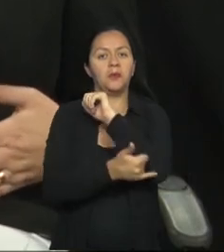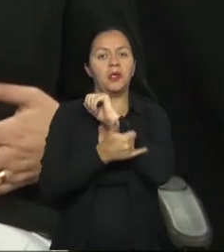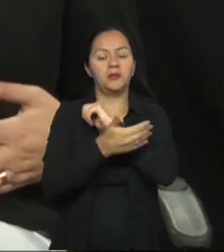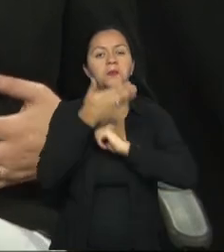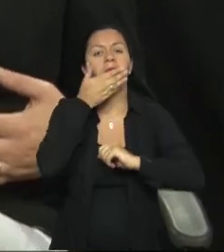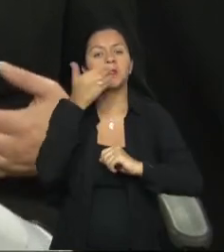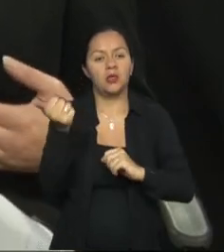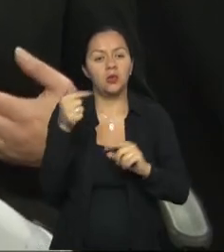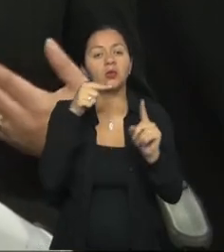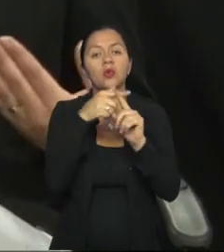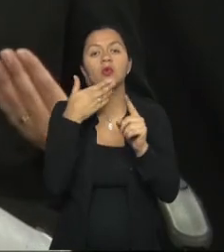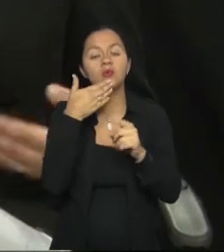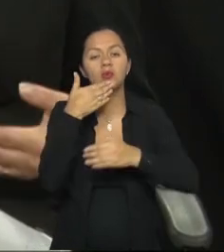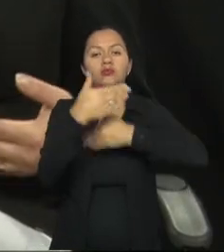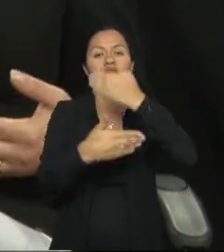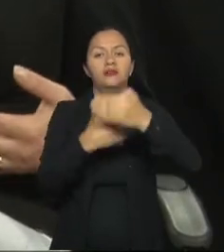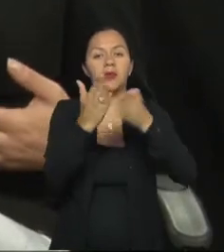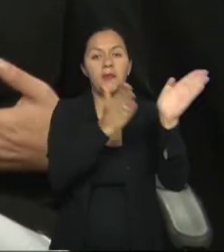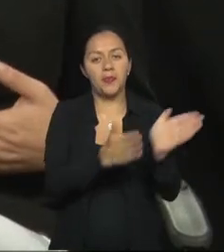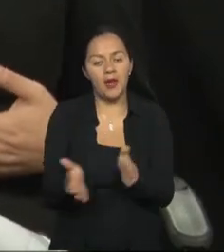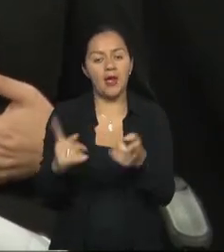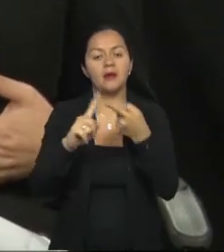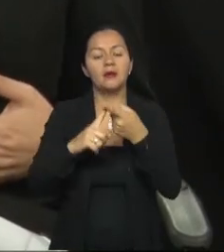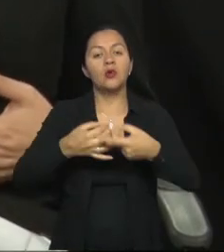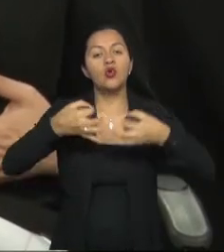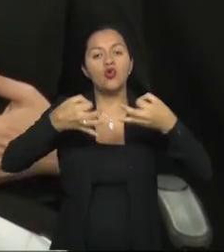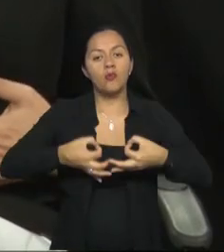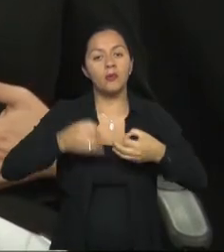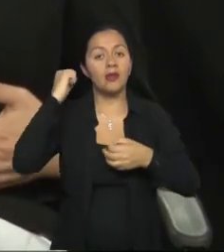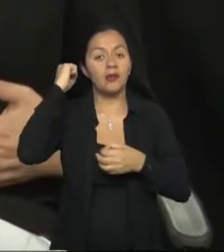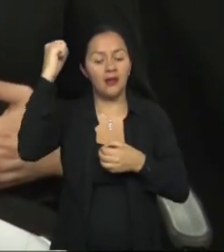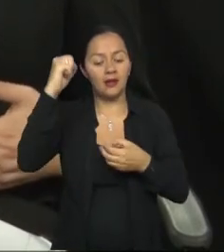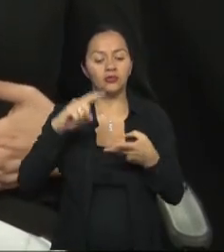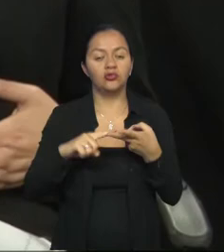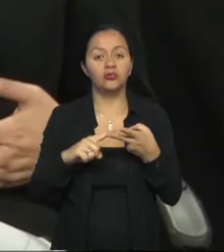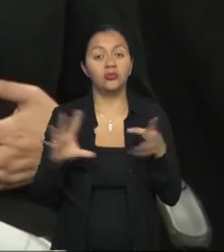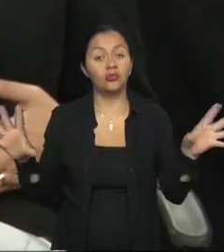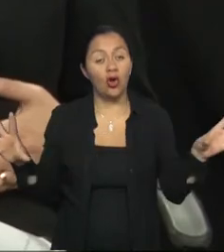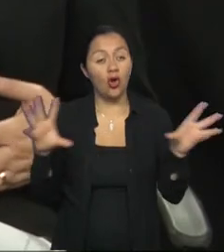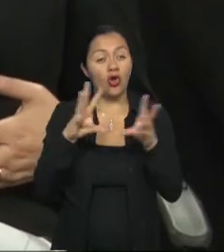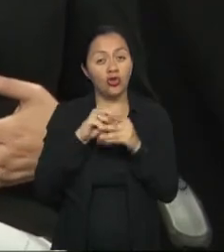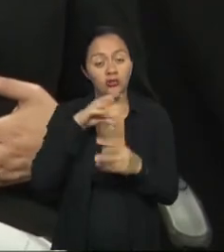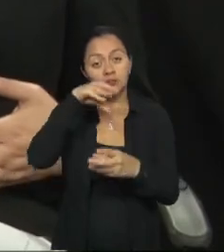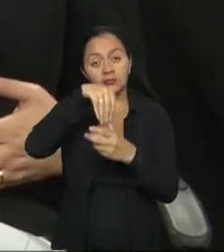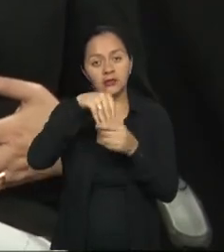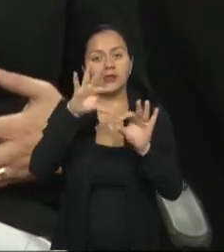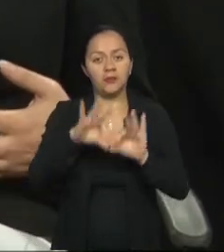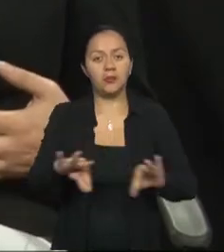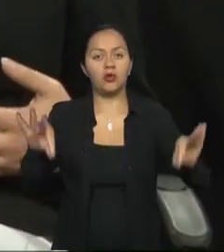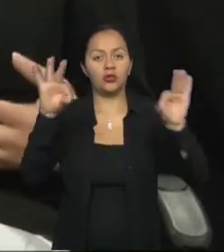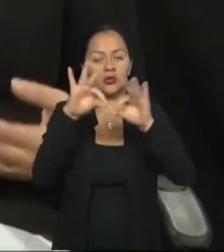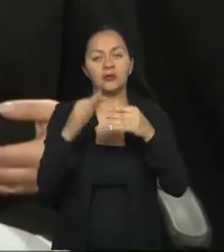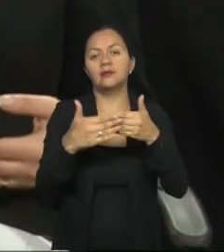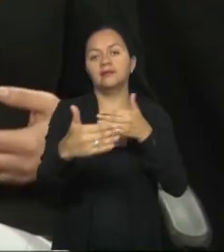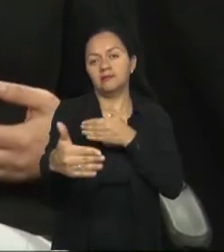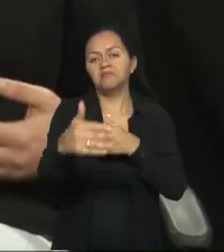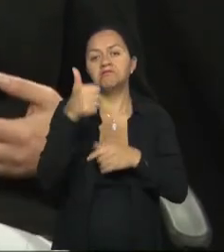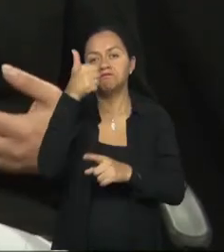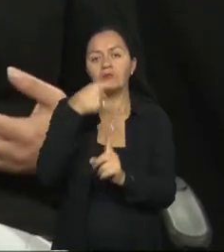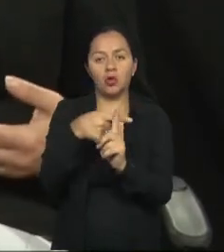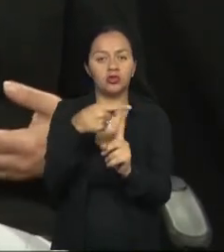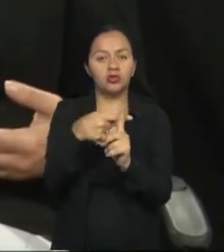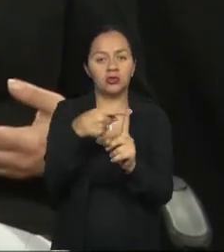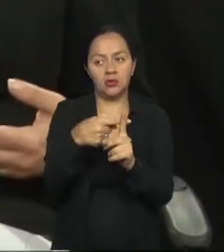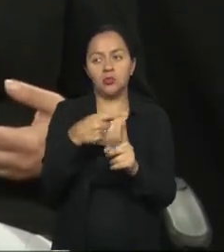a nivel de generación de políticas, del cumplimiento de derechos. Eso ha sido muy, muy gratificante ver